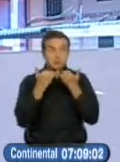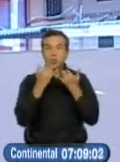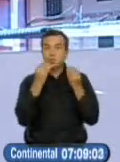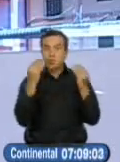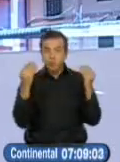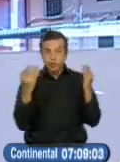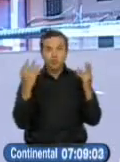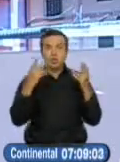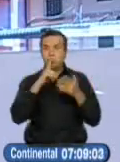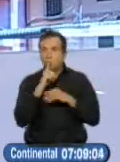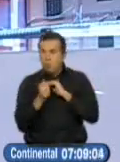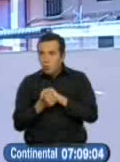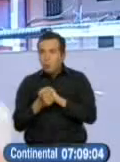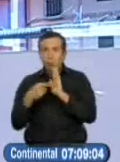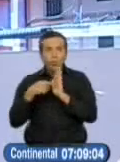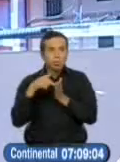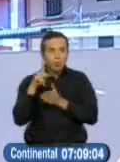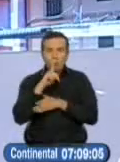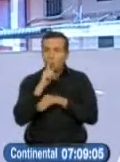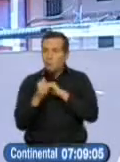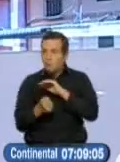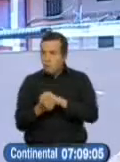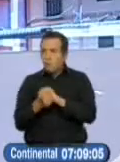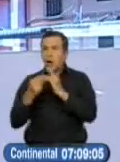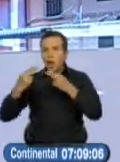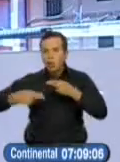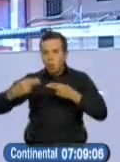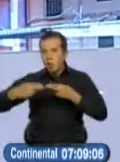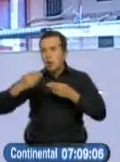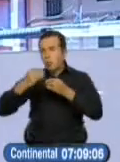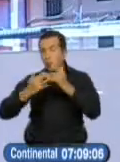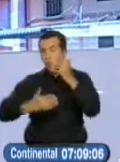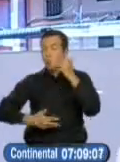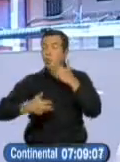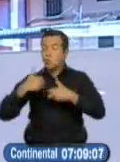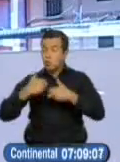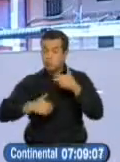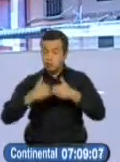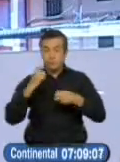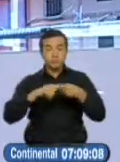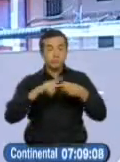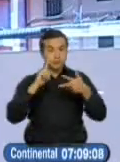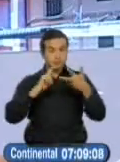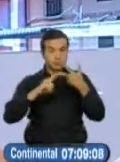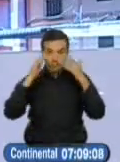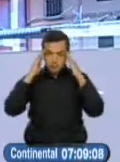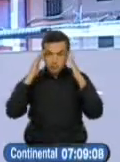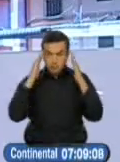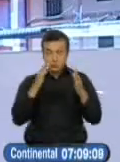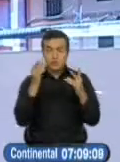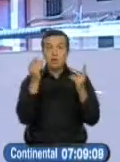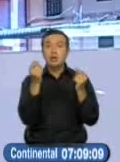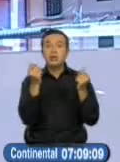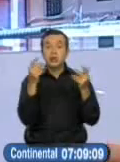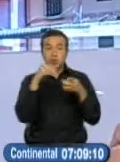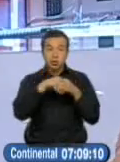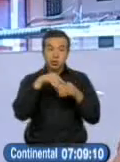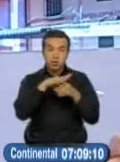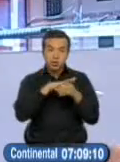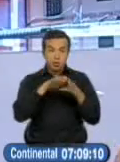mercado, contrabando, subdeclaración de importaciones en aduana, etcétera, etcétera, etcétera, y el enfoque de mejorar los costos